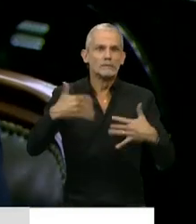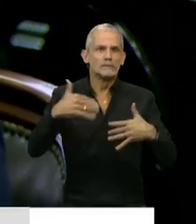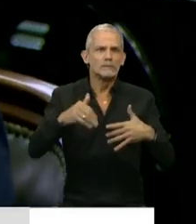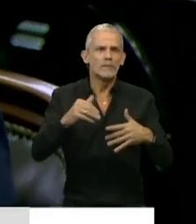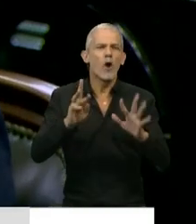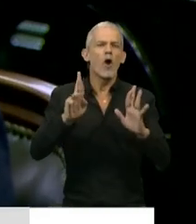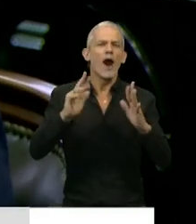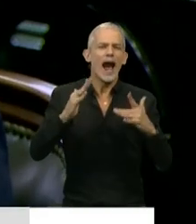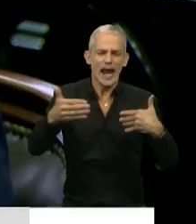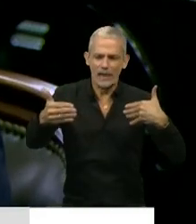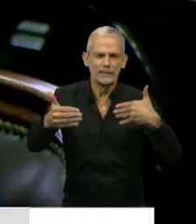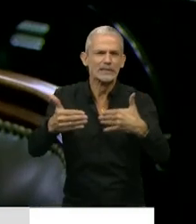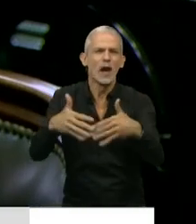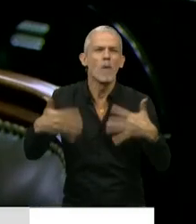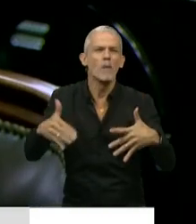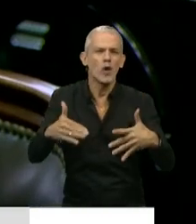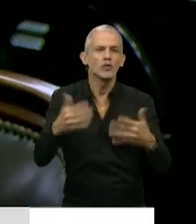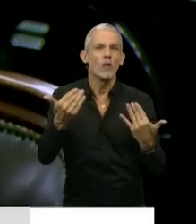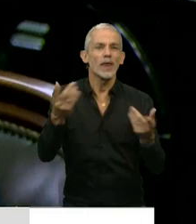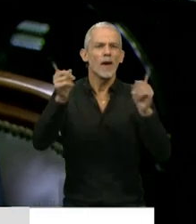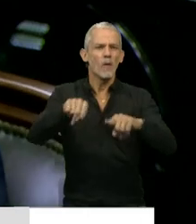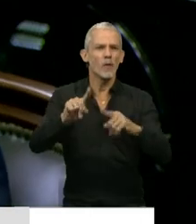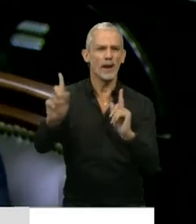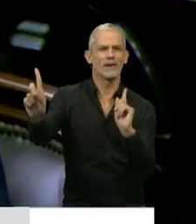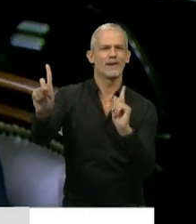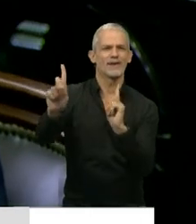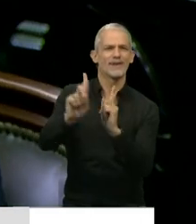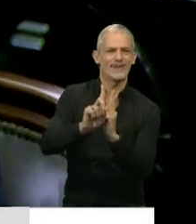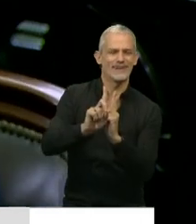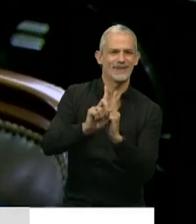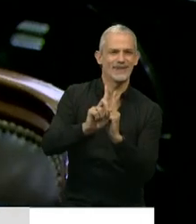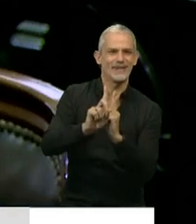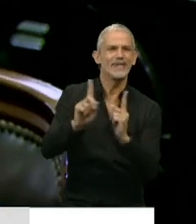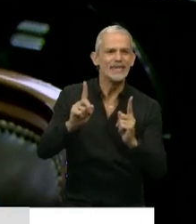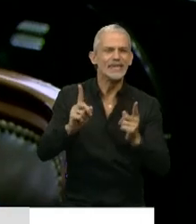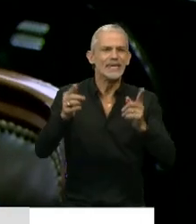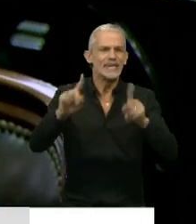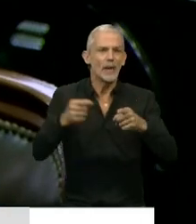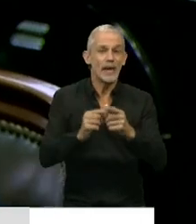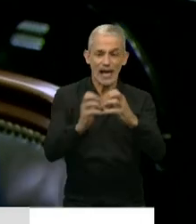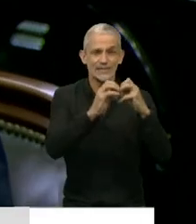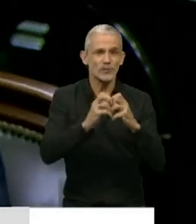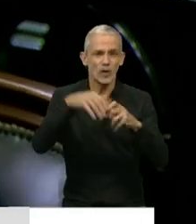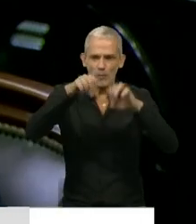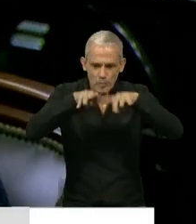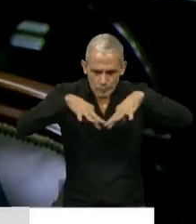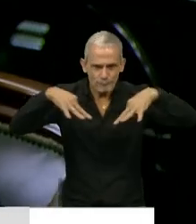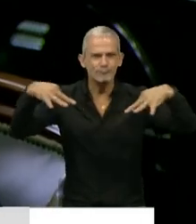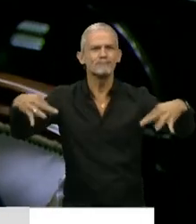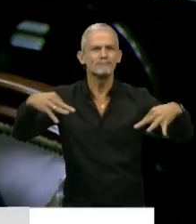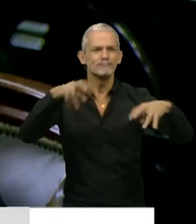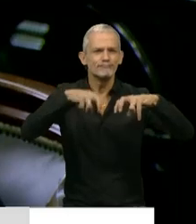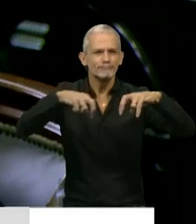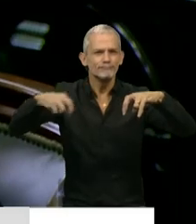presidente, que podamos volver a la cercanía y a las sesiones presenciales en este